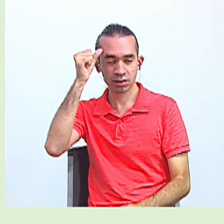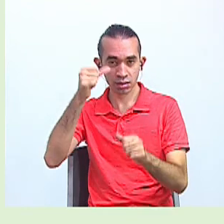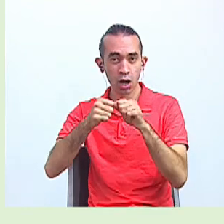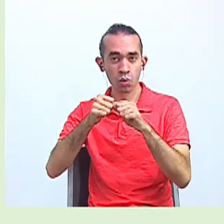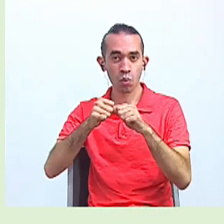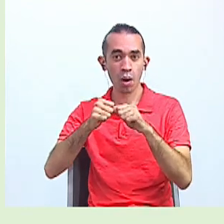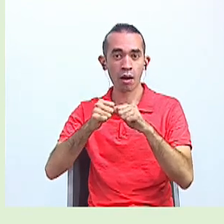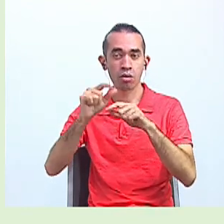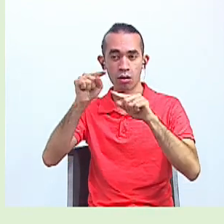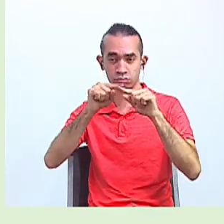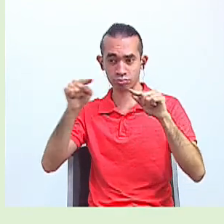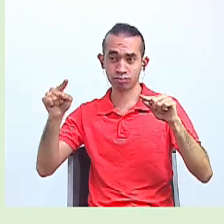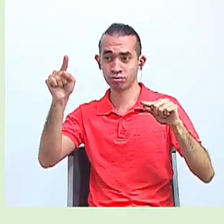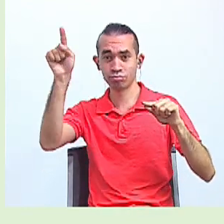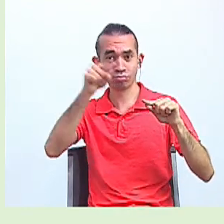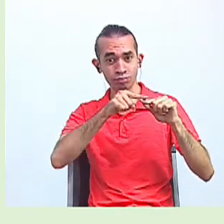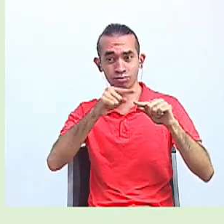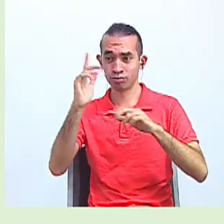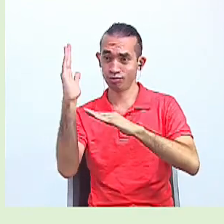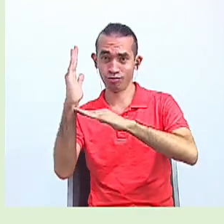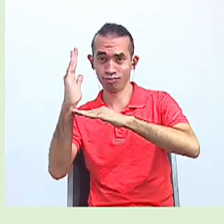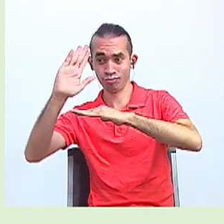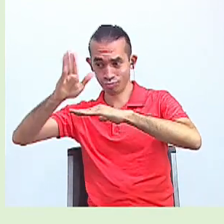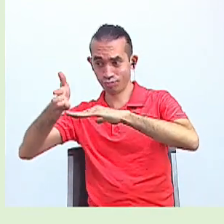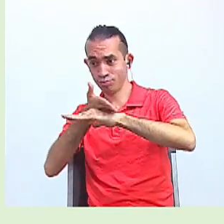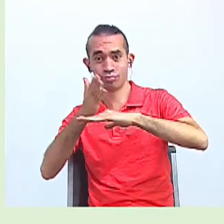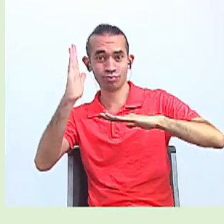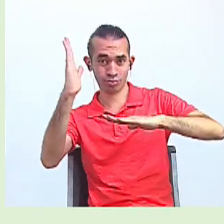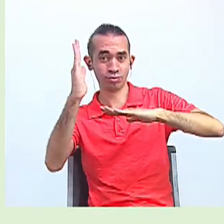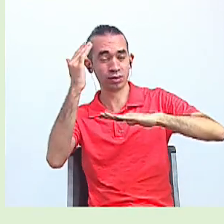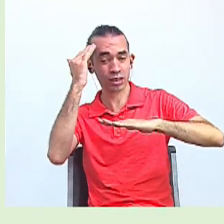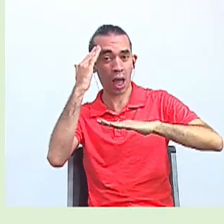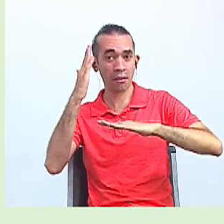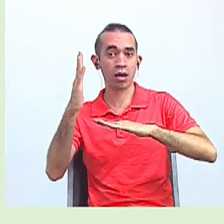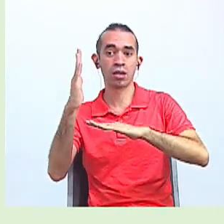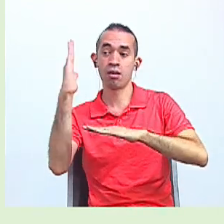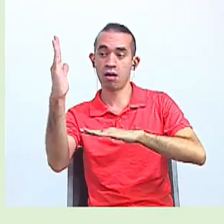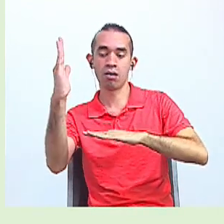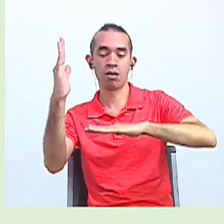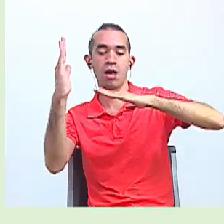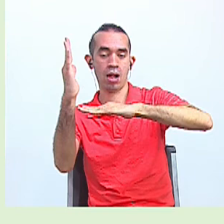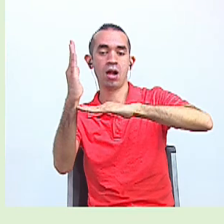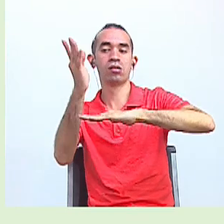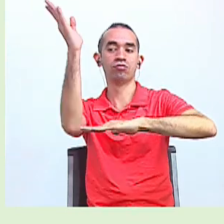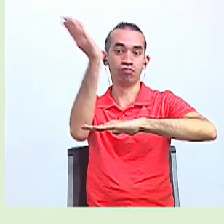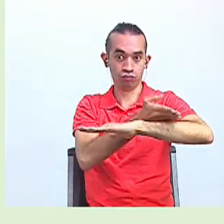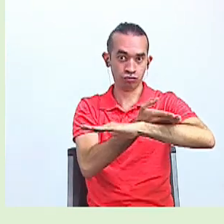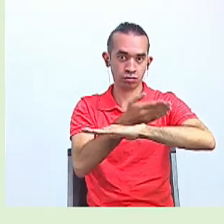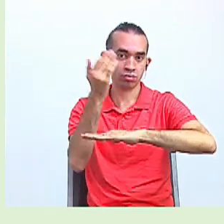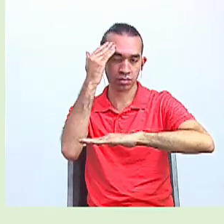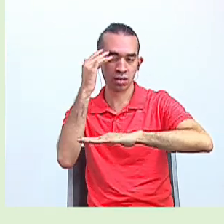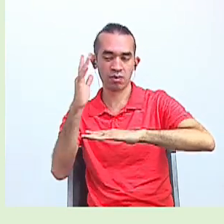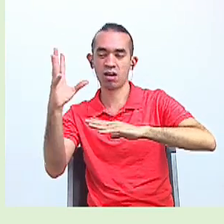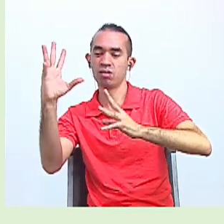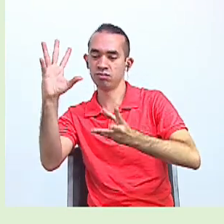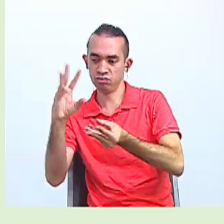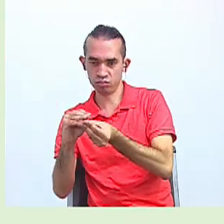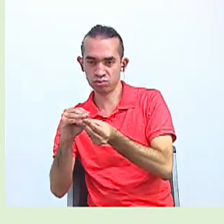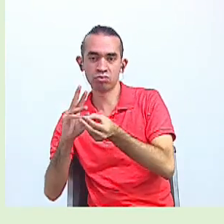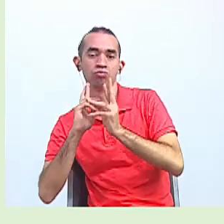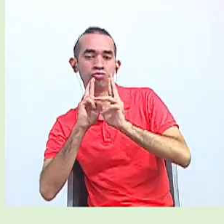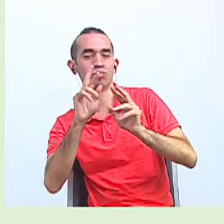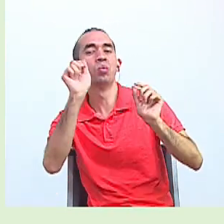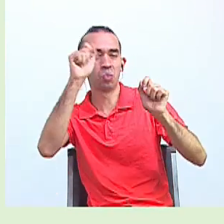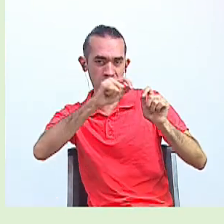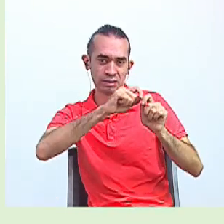por medio del teorema de Pitágoras, que sería como para obtener la hipotenusa, en este caso obtendríamos el desplazamiento de Ana, se